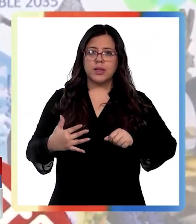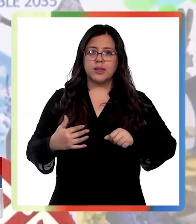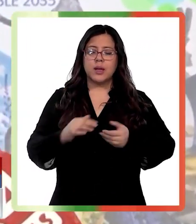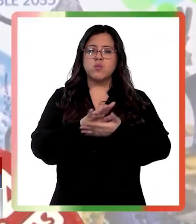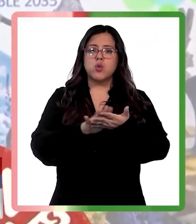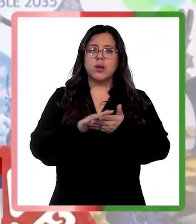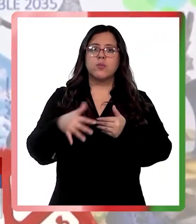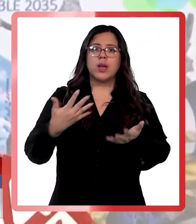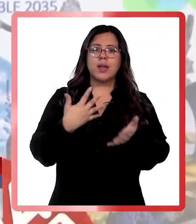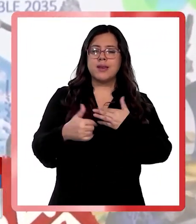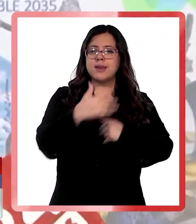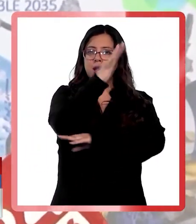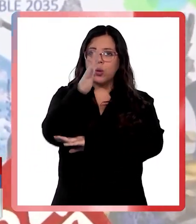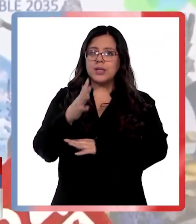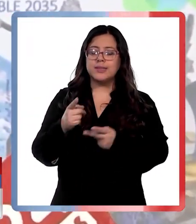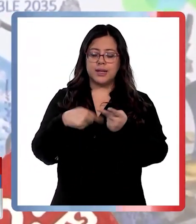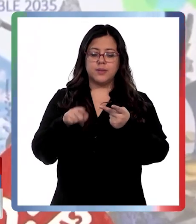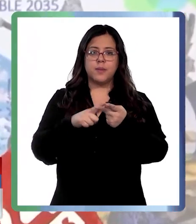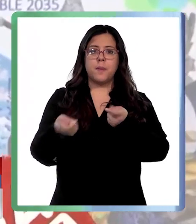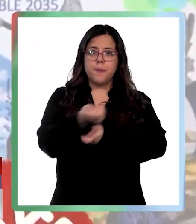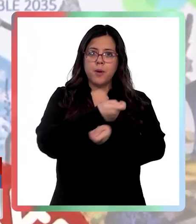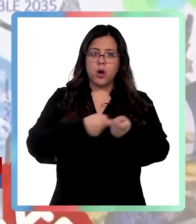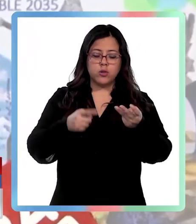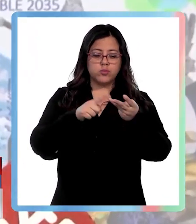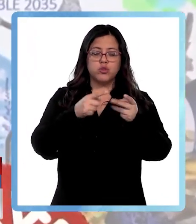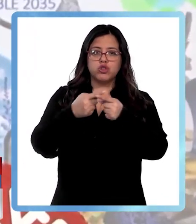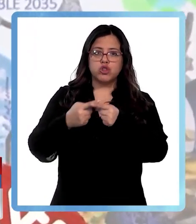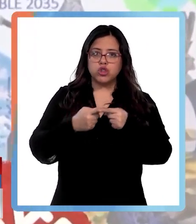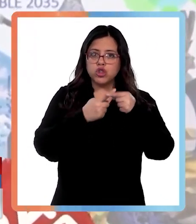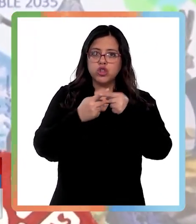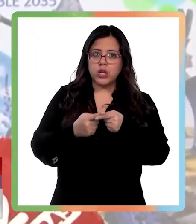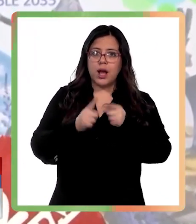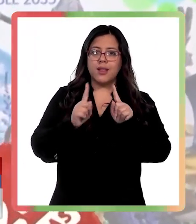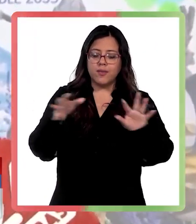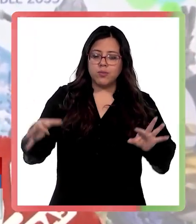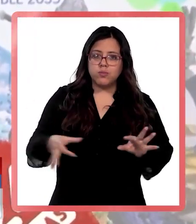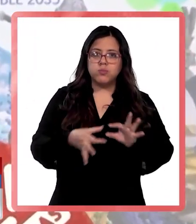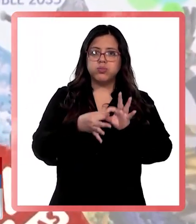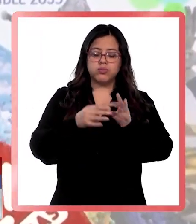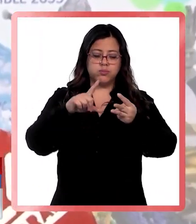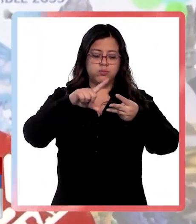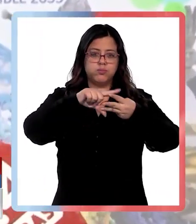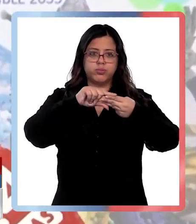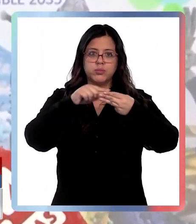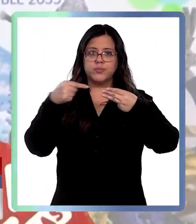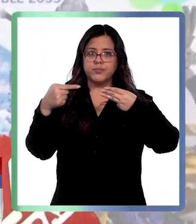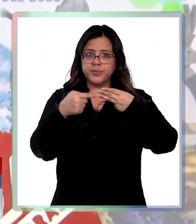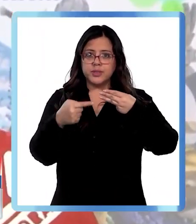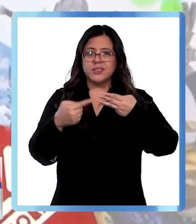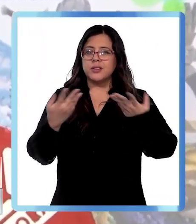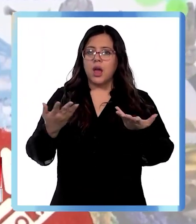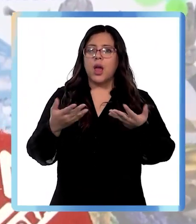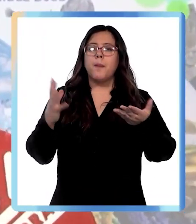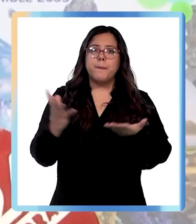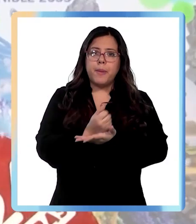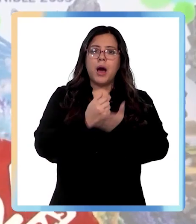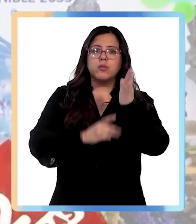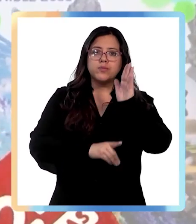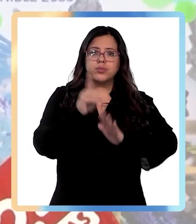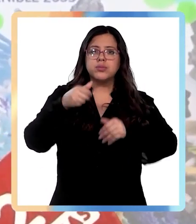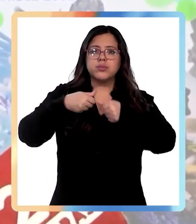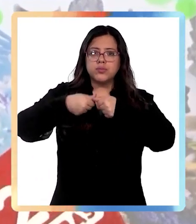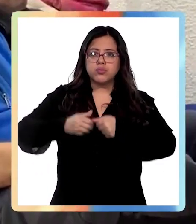es medioambiental, económico y social, caminen juntos de manera de establecer un desarrollo del